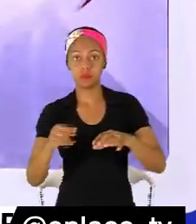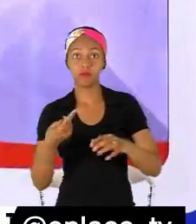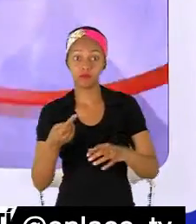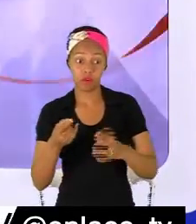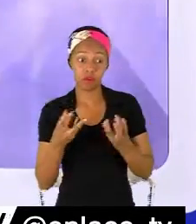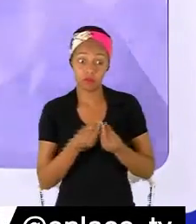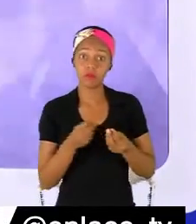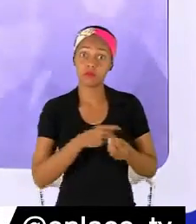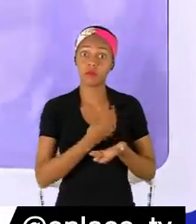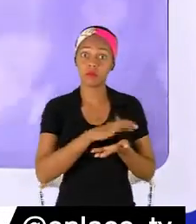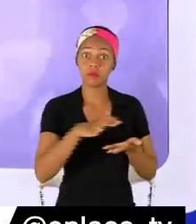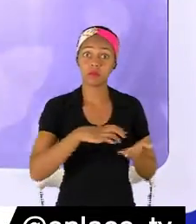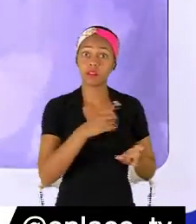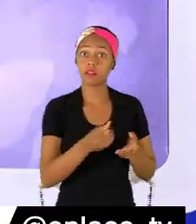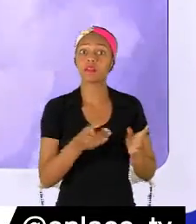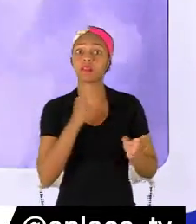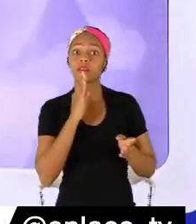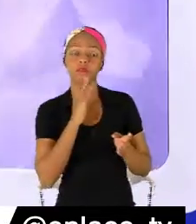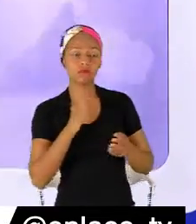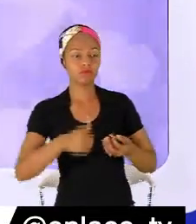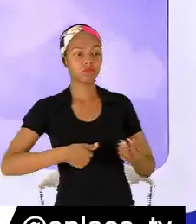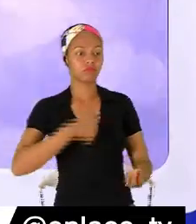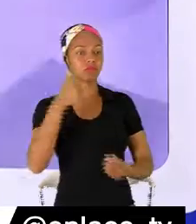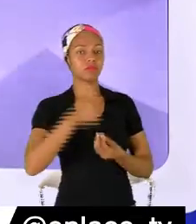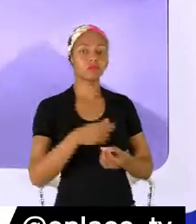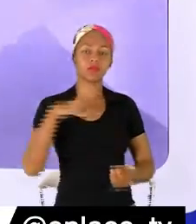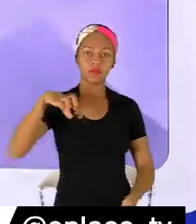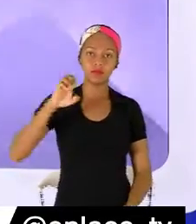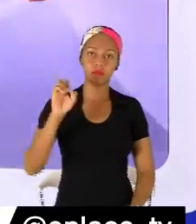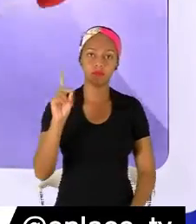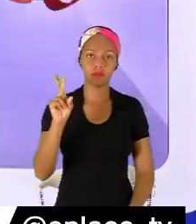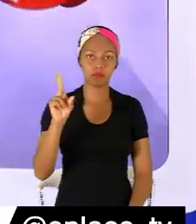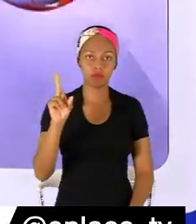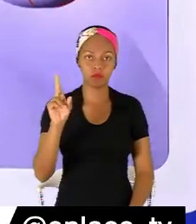Selección Santander que es dirigida por el barranqueño Pedro López. Los